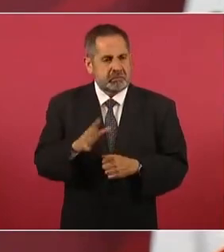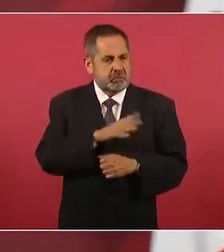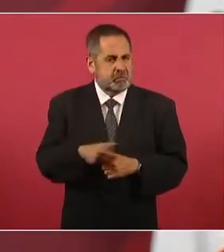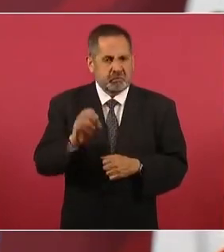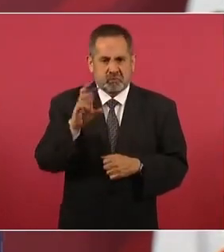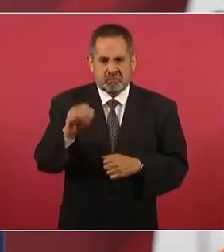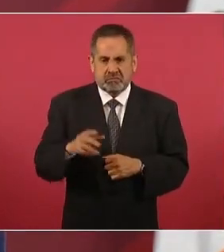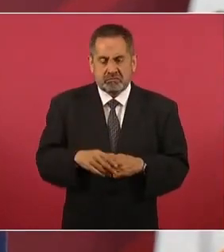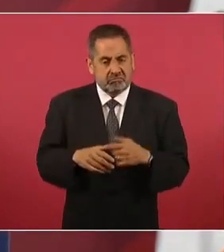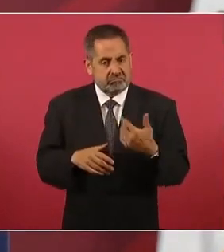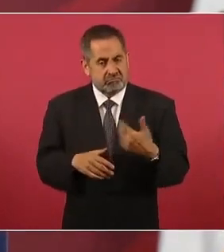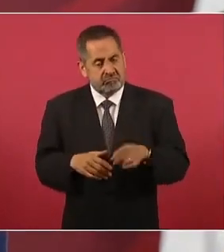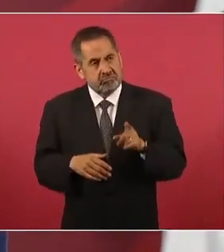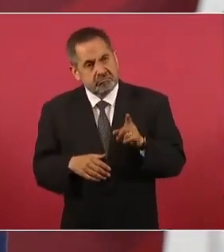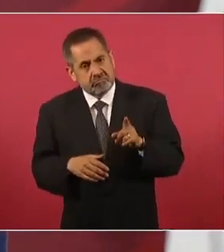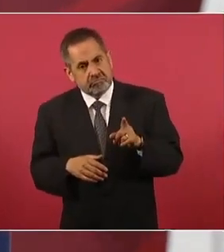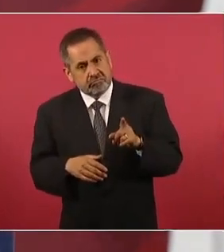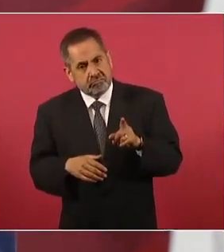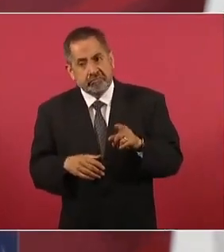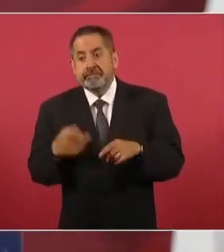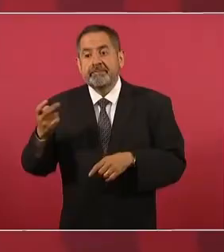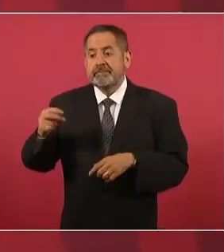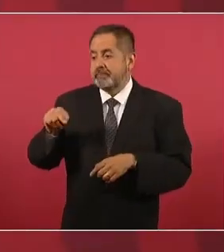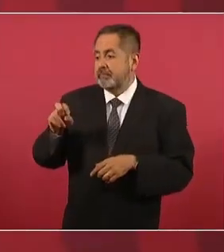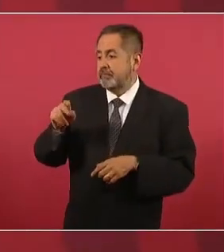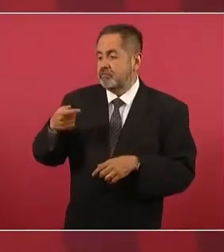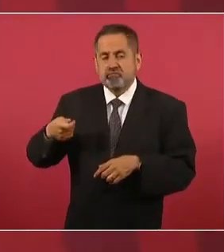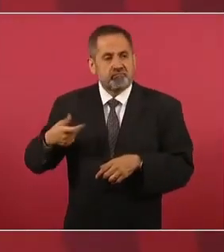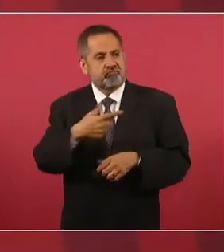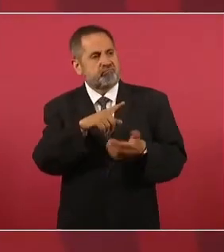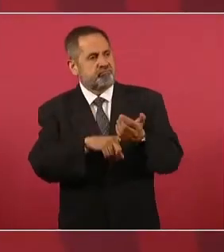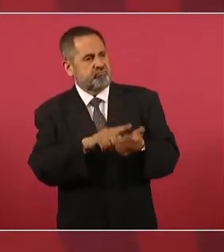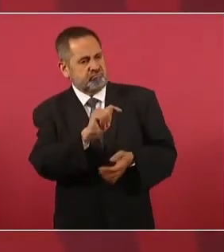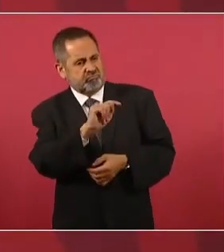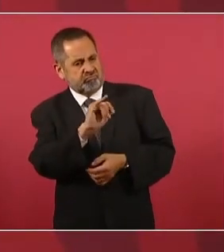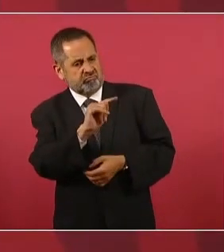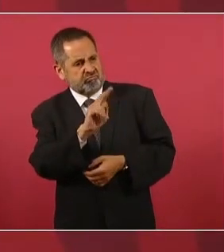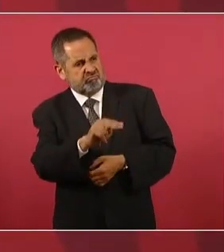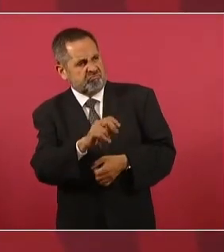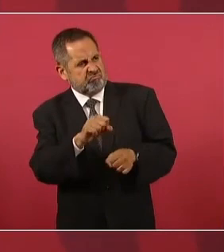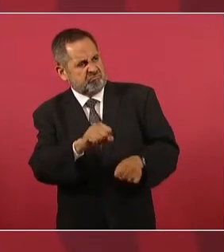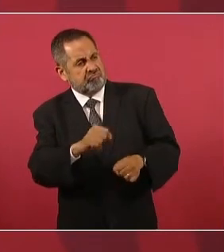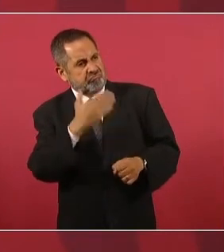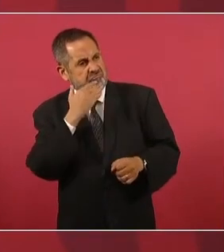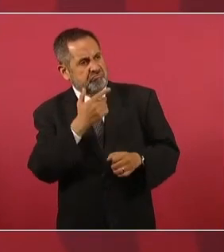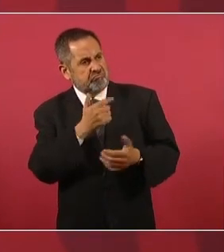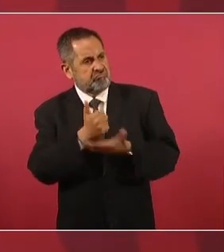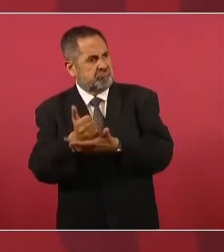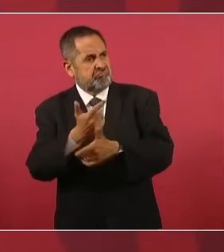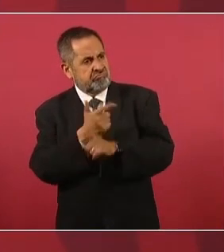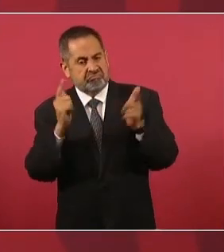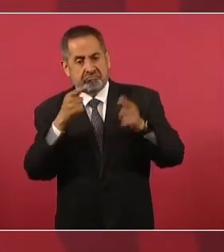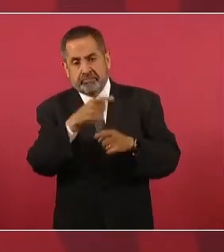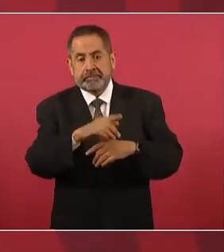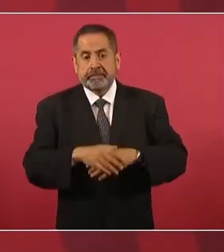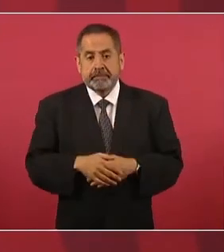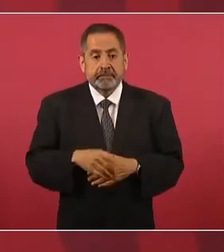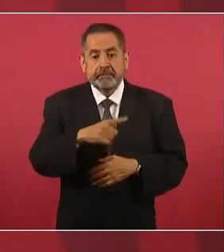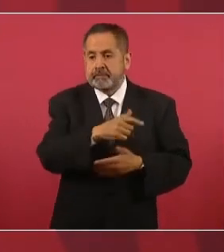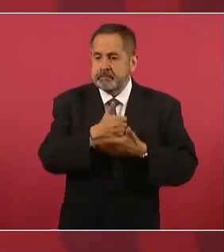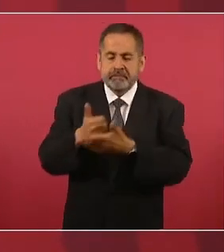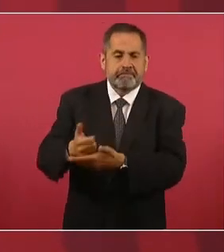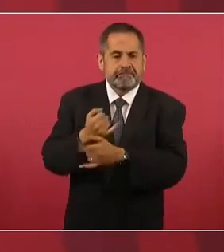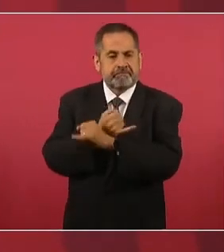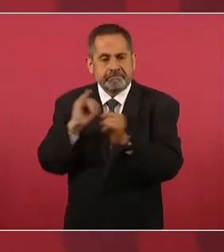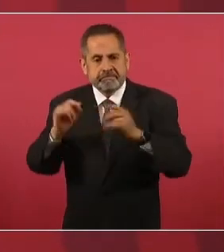extraordinaria, por eso Neruda le llamó el titán de las libertades. Le dio la independencia a Cuba,